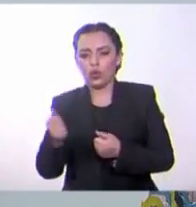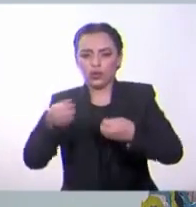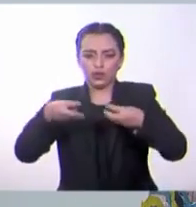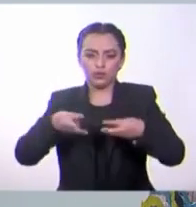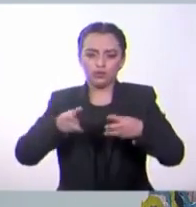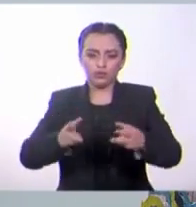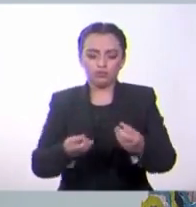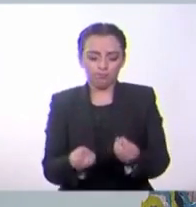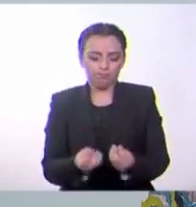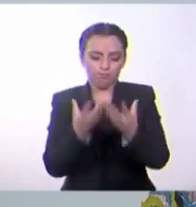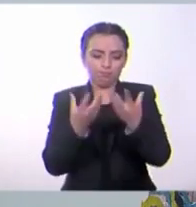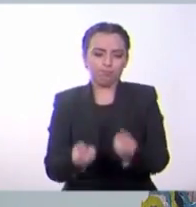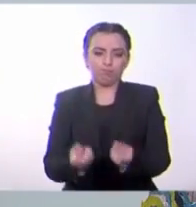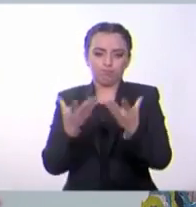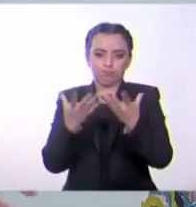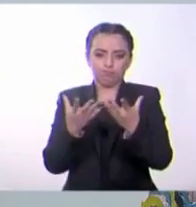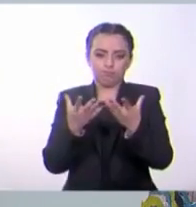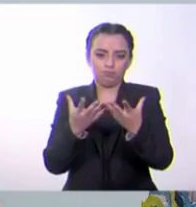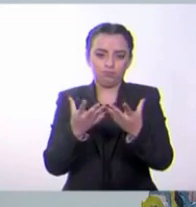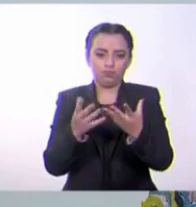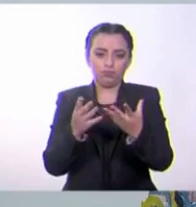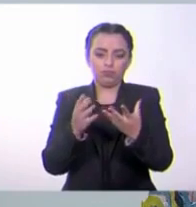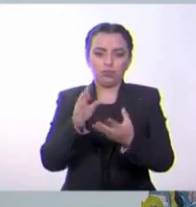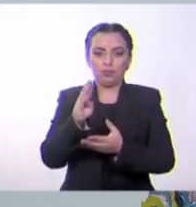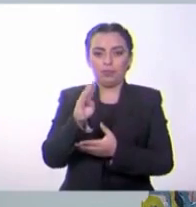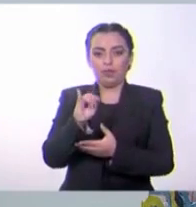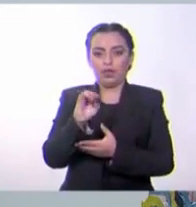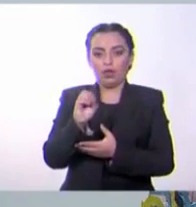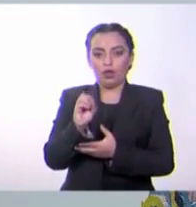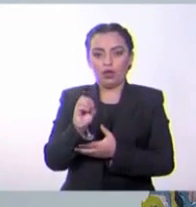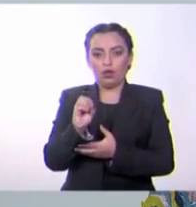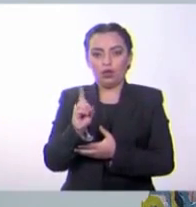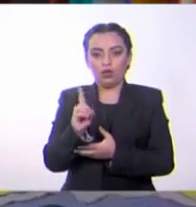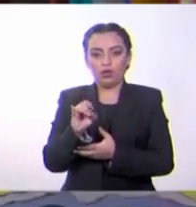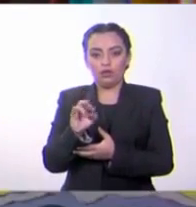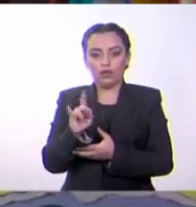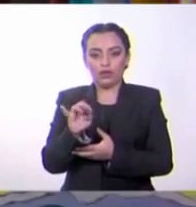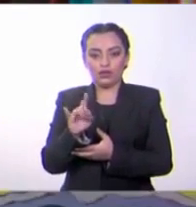y además preservan la biodiversidad de la zona.